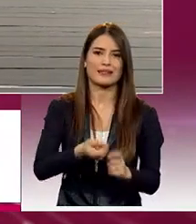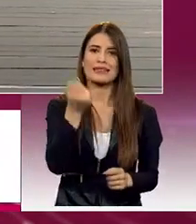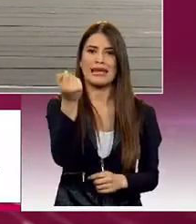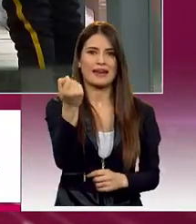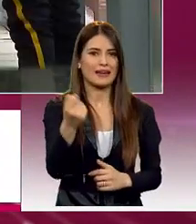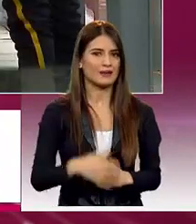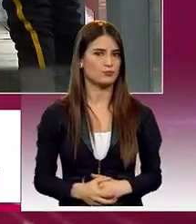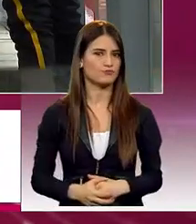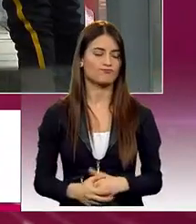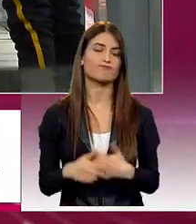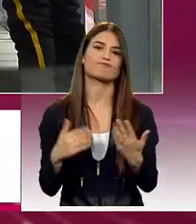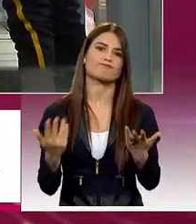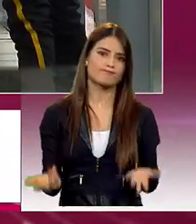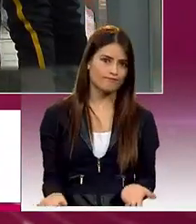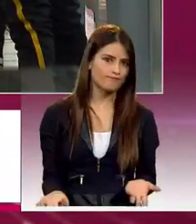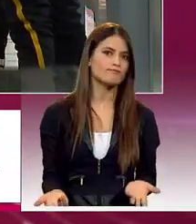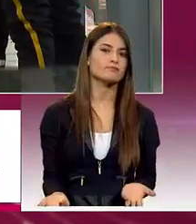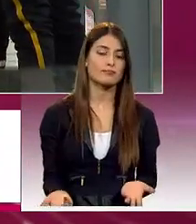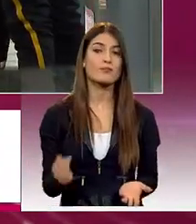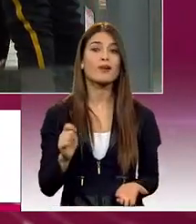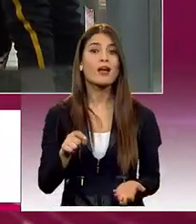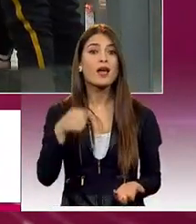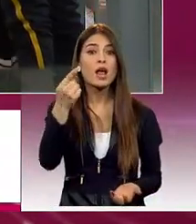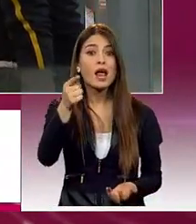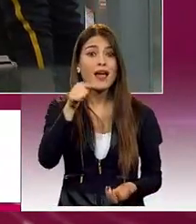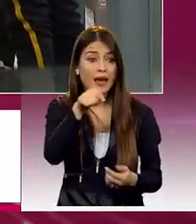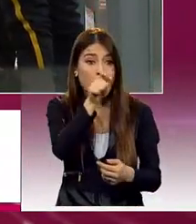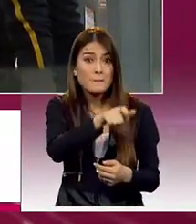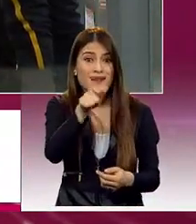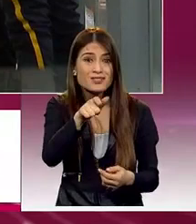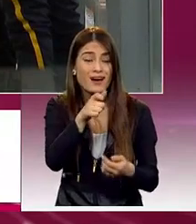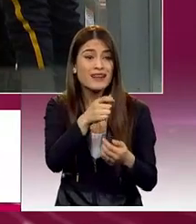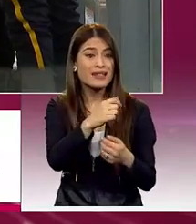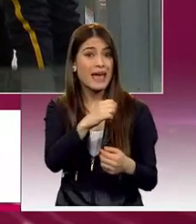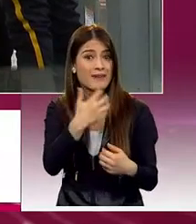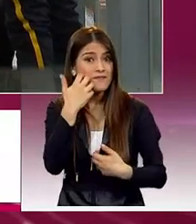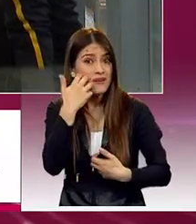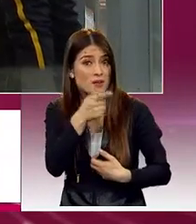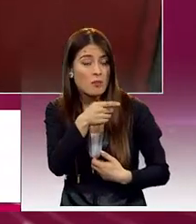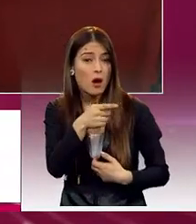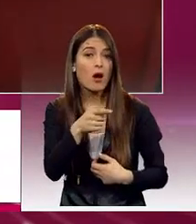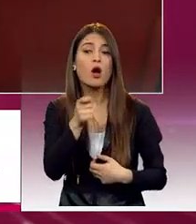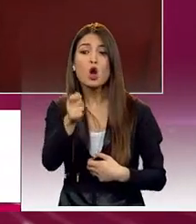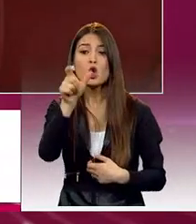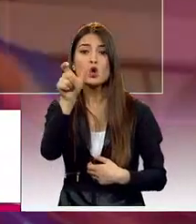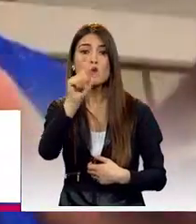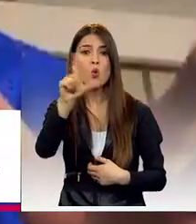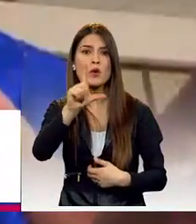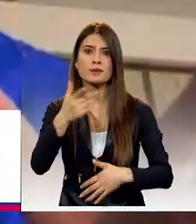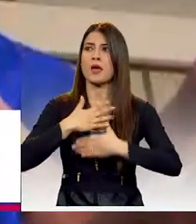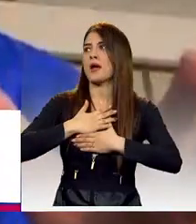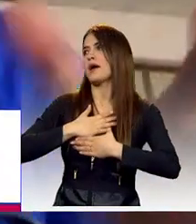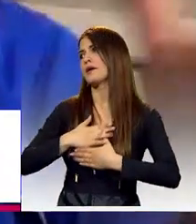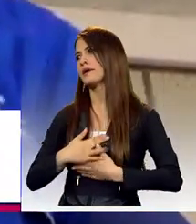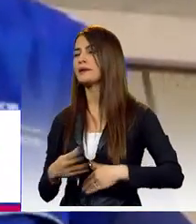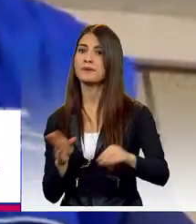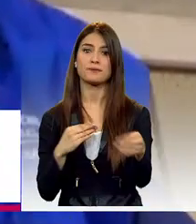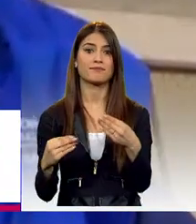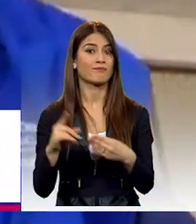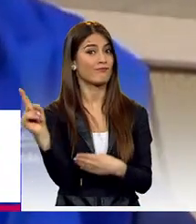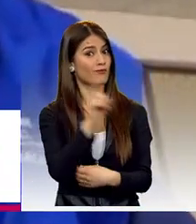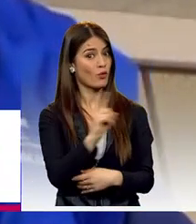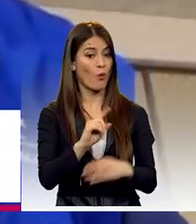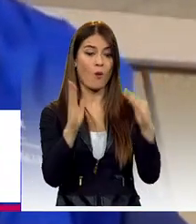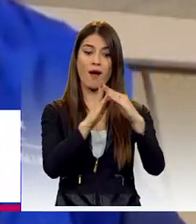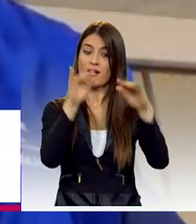debería cambiar en nada la vida a partir del lunes de la semana entrante. Deben seguir permaneciendo en casa. Frente a otra población, estamos